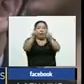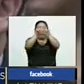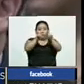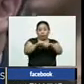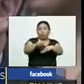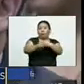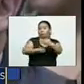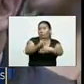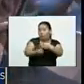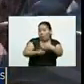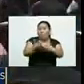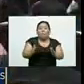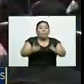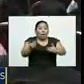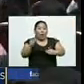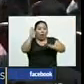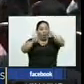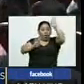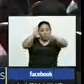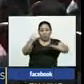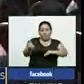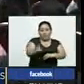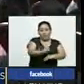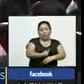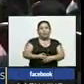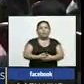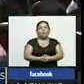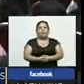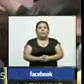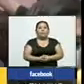con la participación de la ciudadanía.